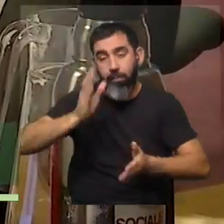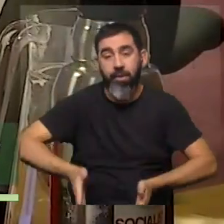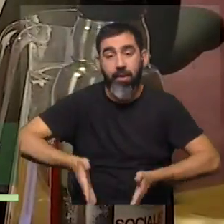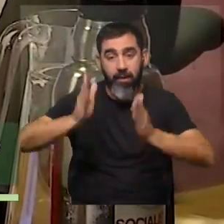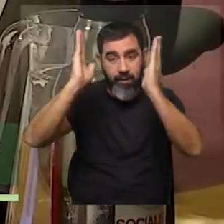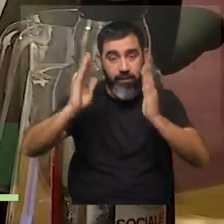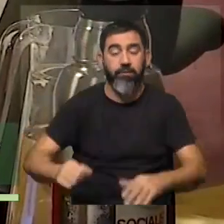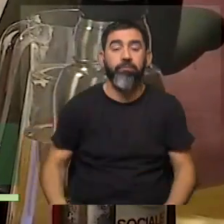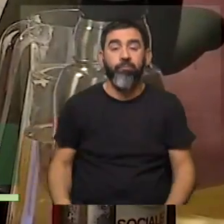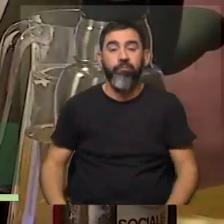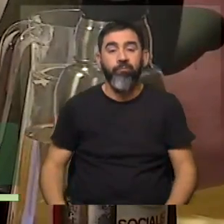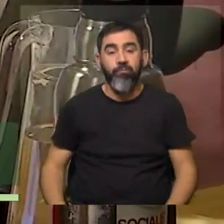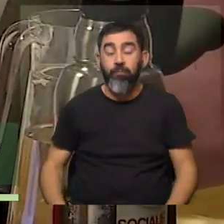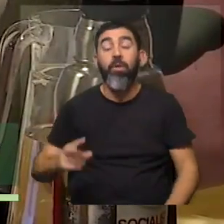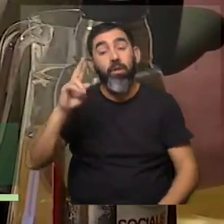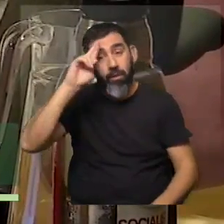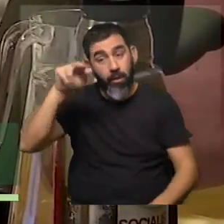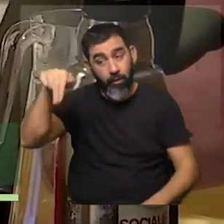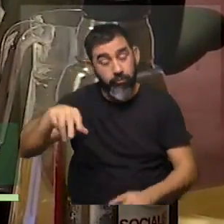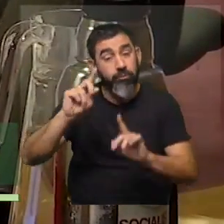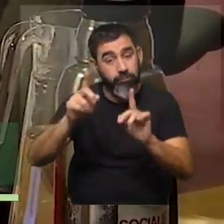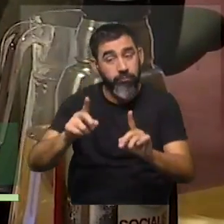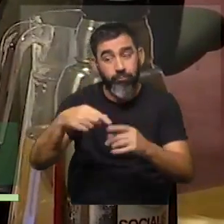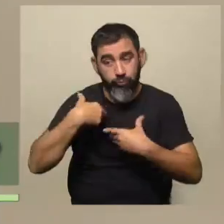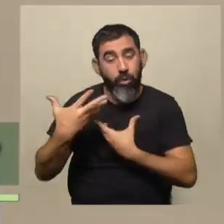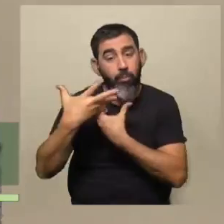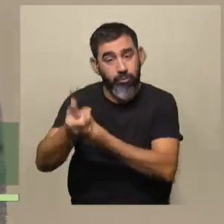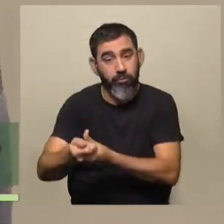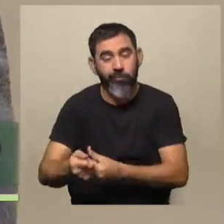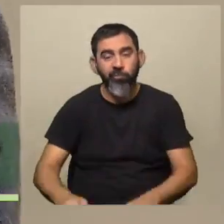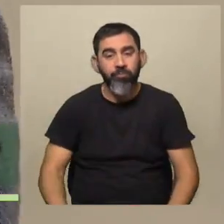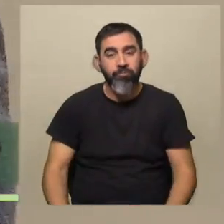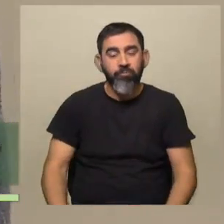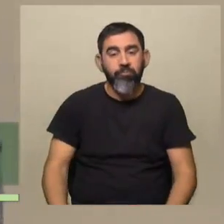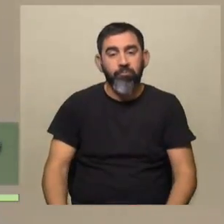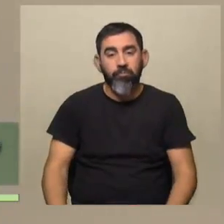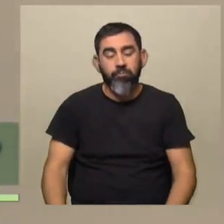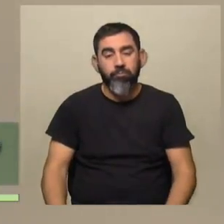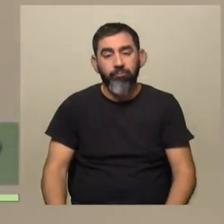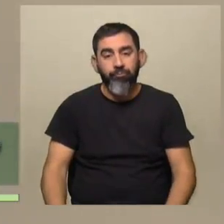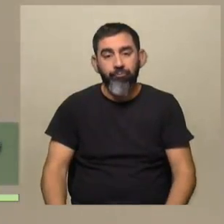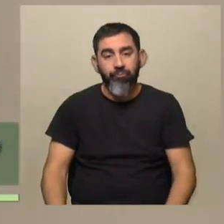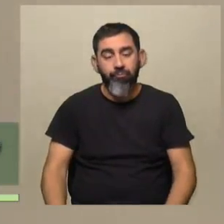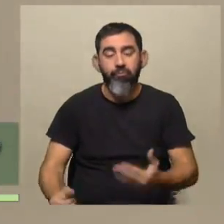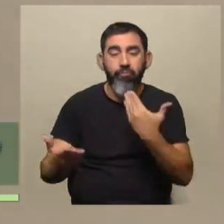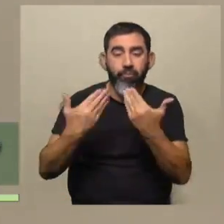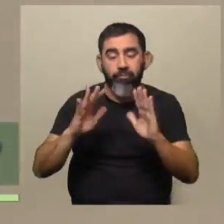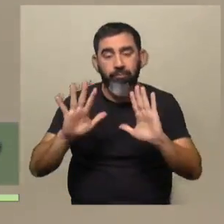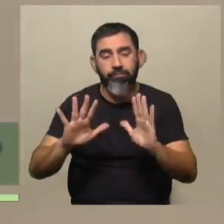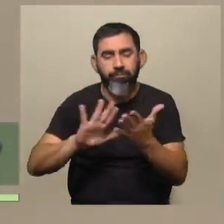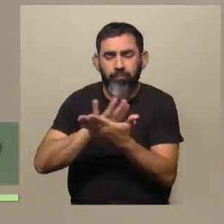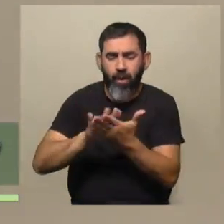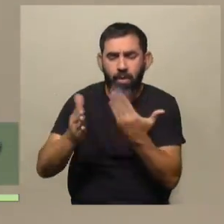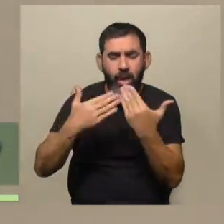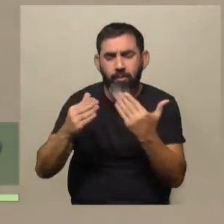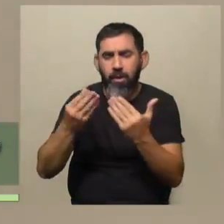el hospital de clínica muy atendible que nosotros decidimos apoyar En definitiva estuvo por ahí la charla no no se habló de